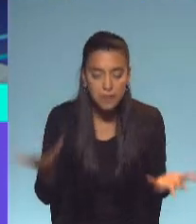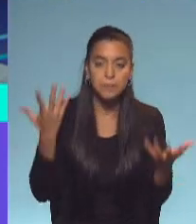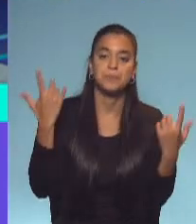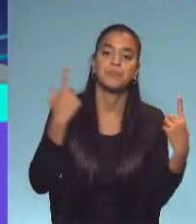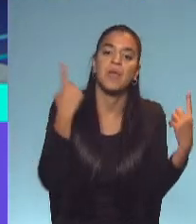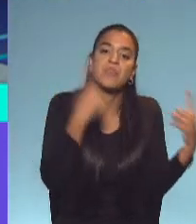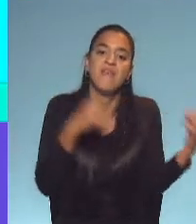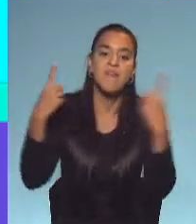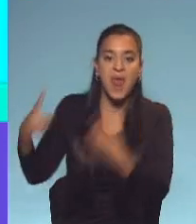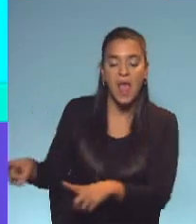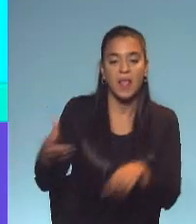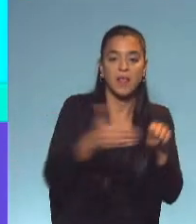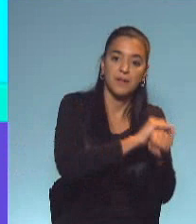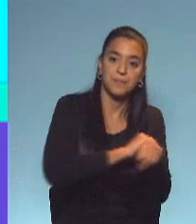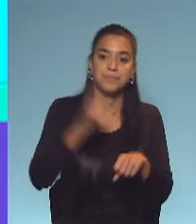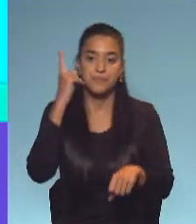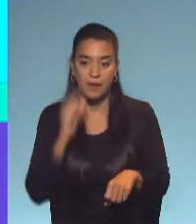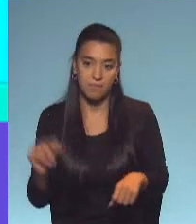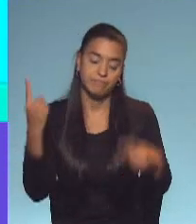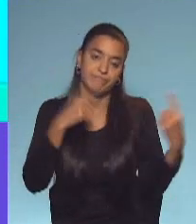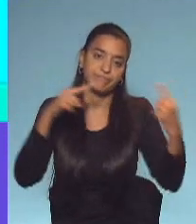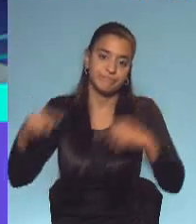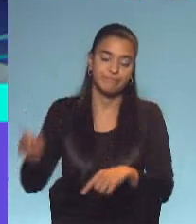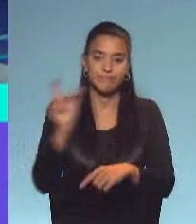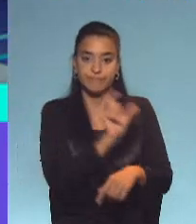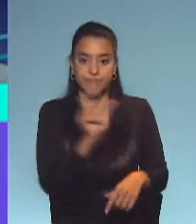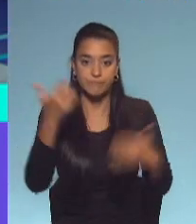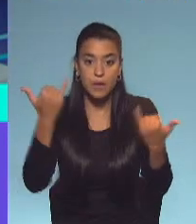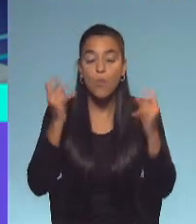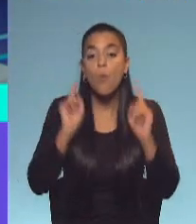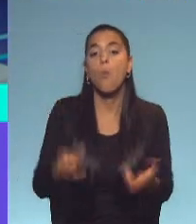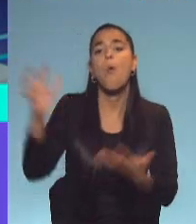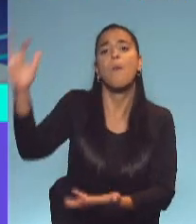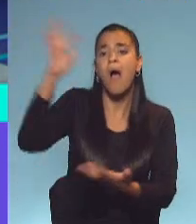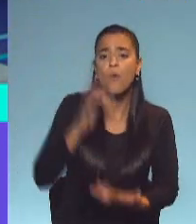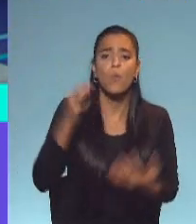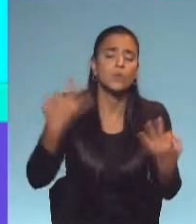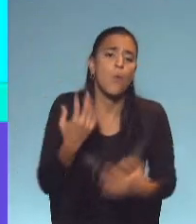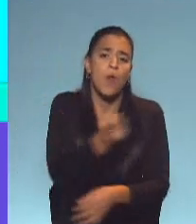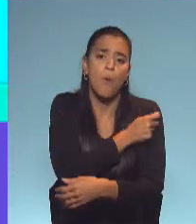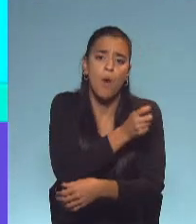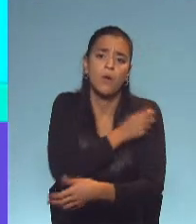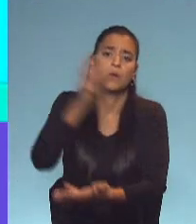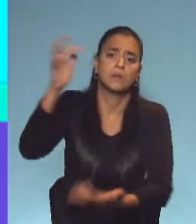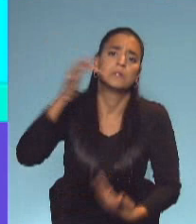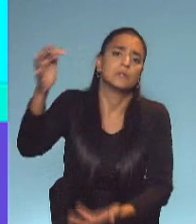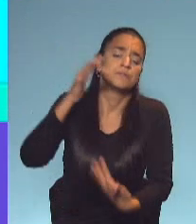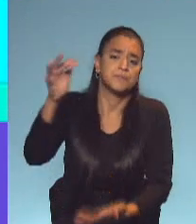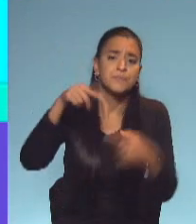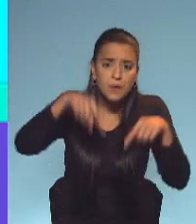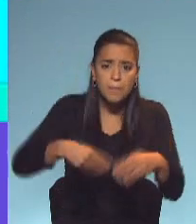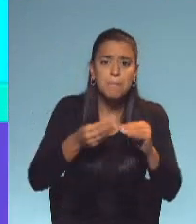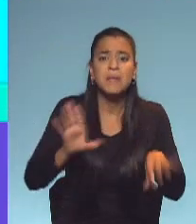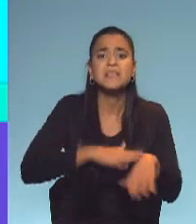diferencias entre Kicillof y Larreta son muy conocidas. Igual es interesante que lleguen vacunas por donde sea, ¿no? O sea, es interesante, y es interesante también que se empiece